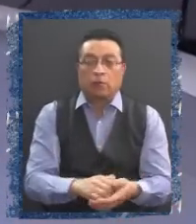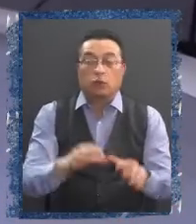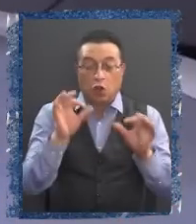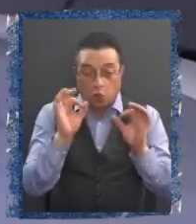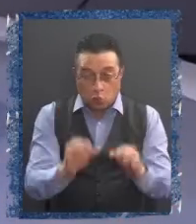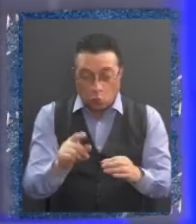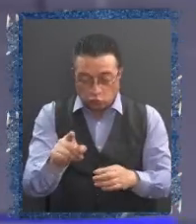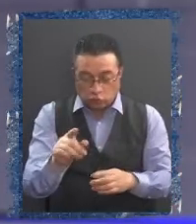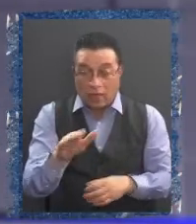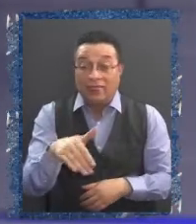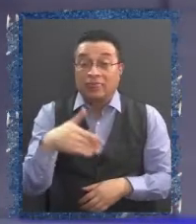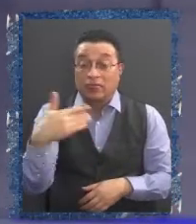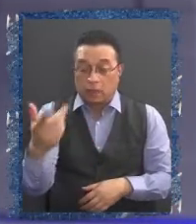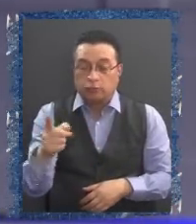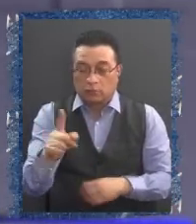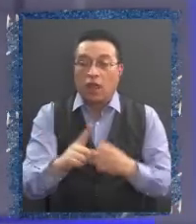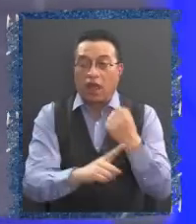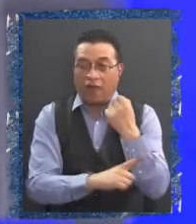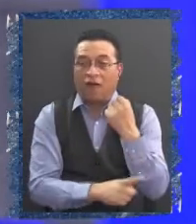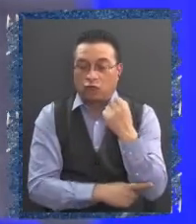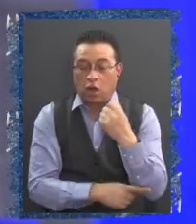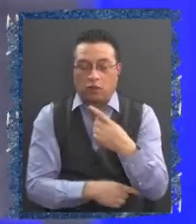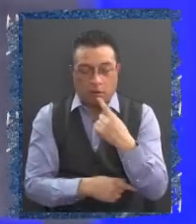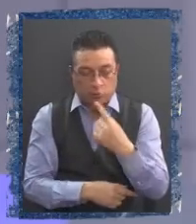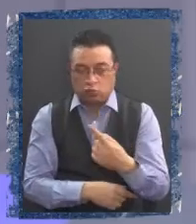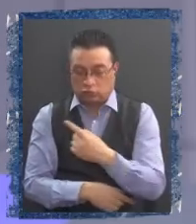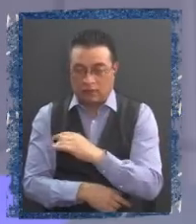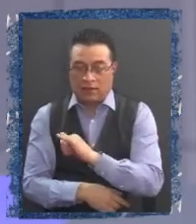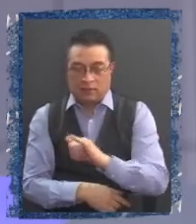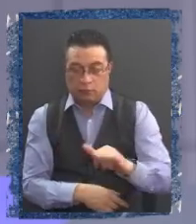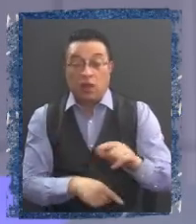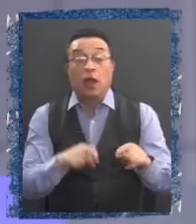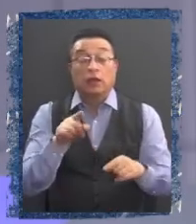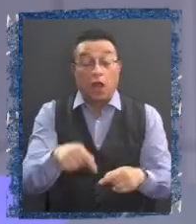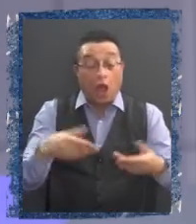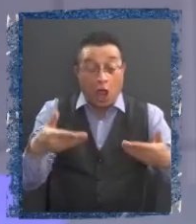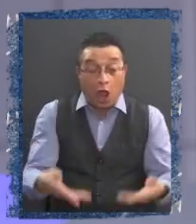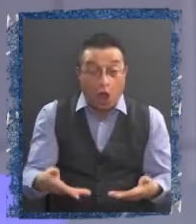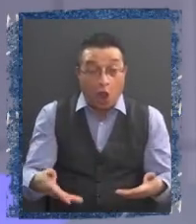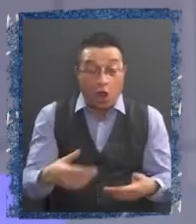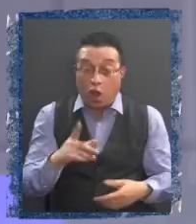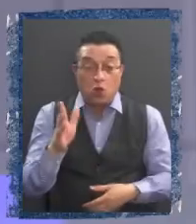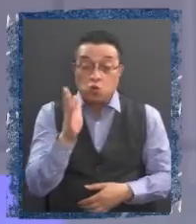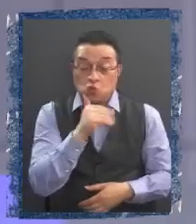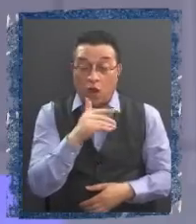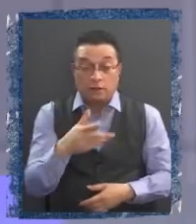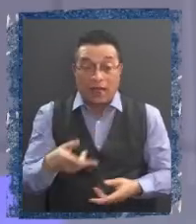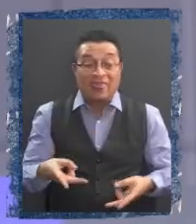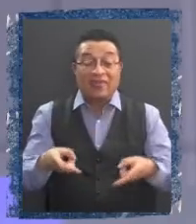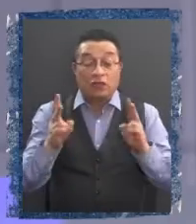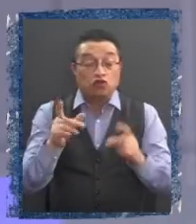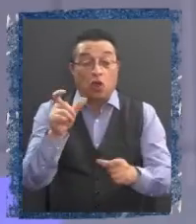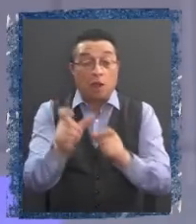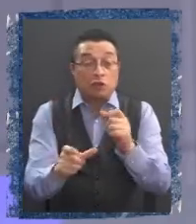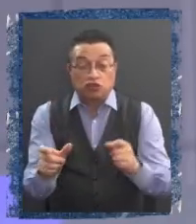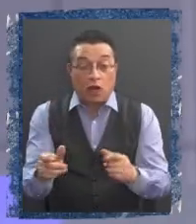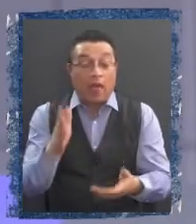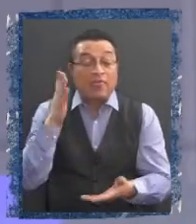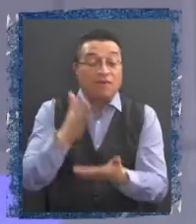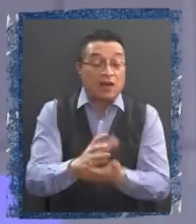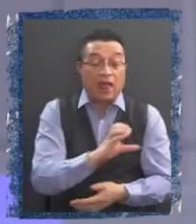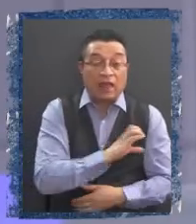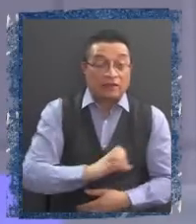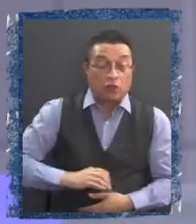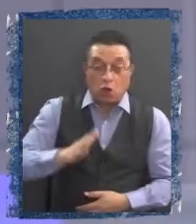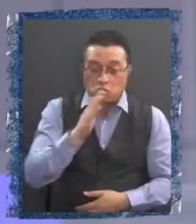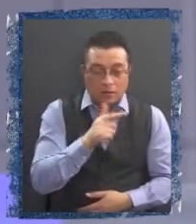porque después vamos a ir justamente con los abogados. Perfecto. Para que nos contesten eso. Pero hoy día no hay deberes del Estado o no hay derechos de las personas propiamente tal. Entonces yo ahí lo veo